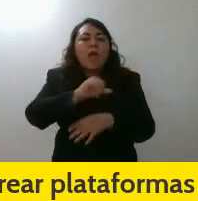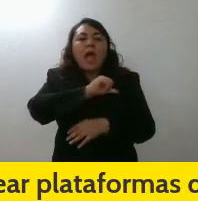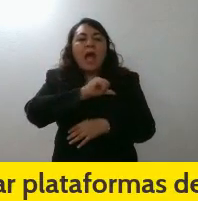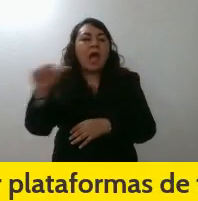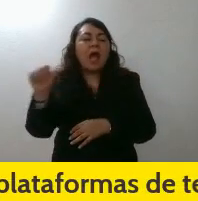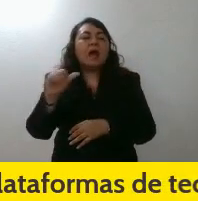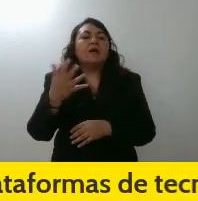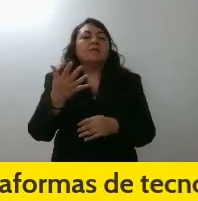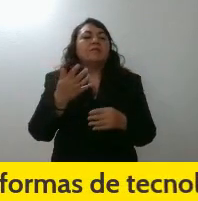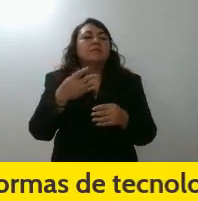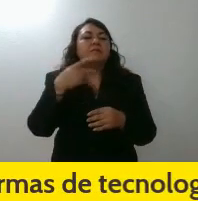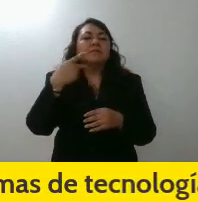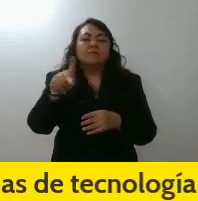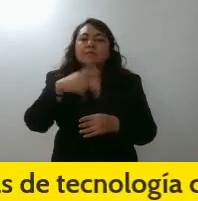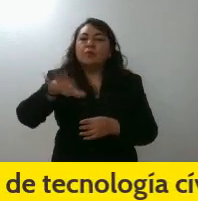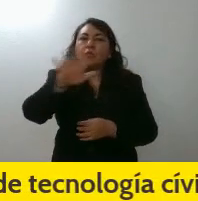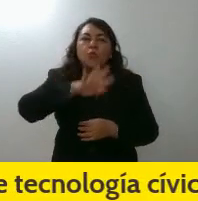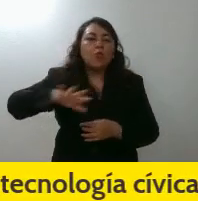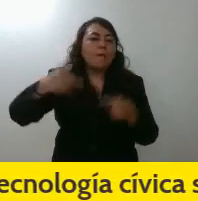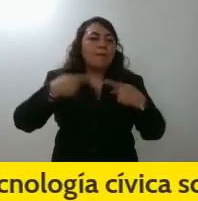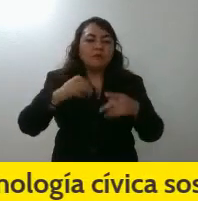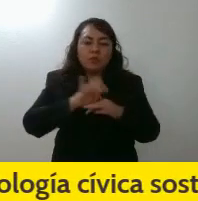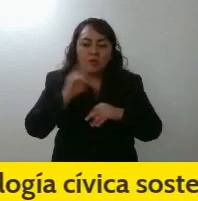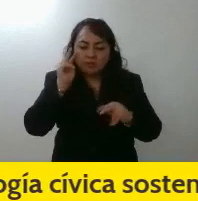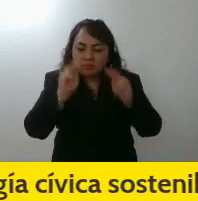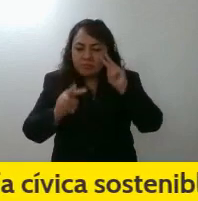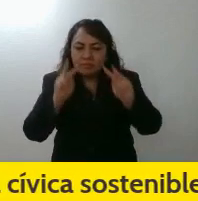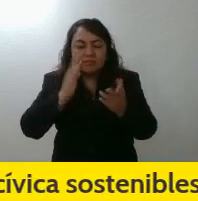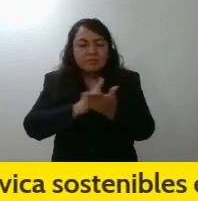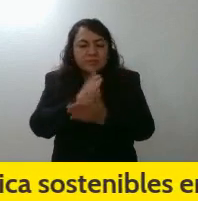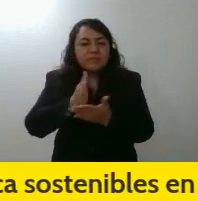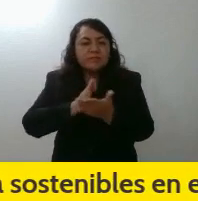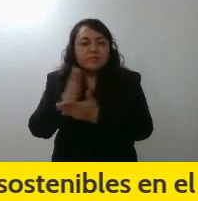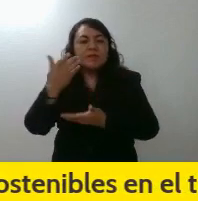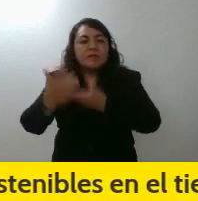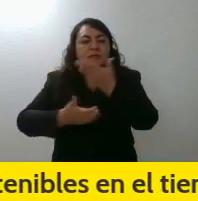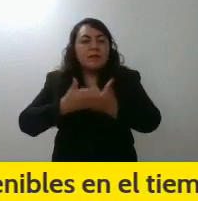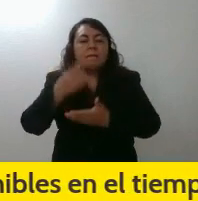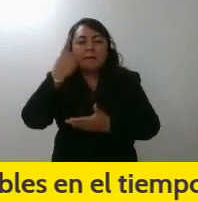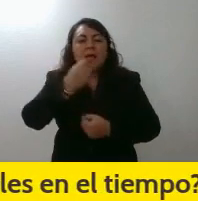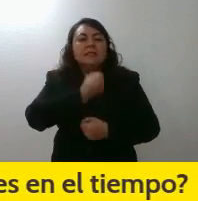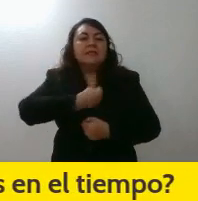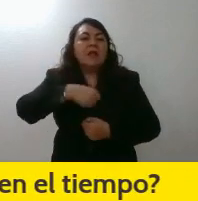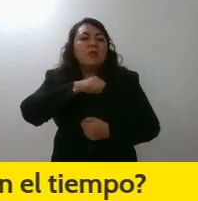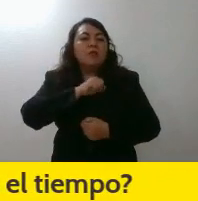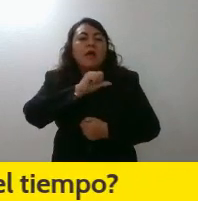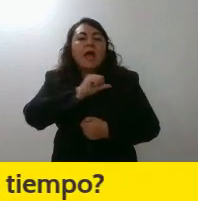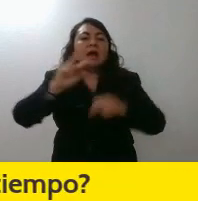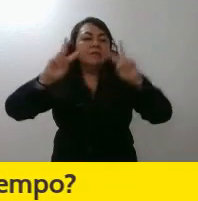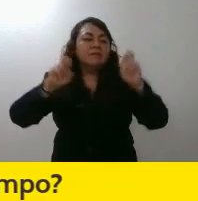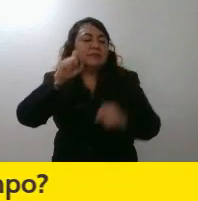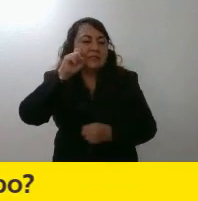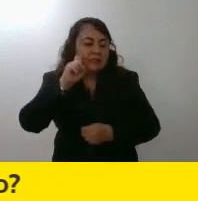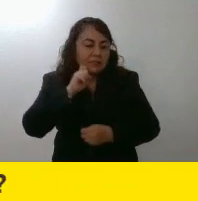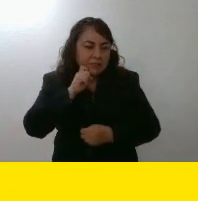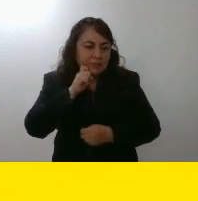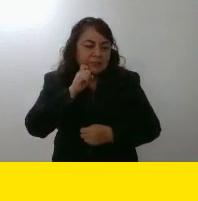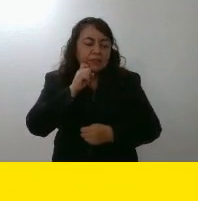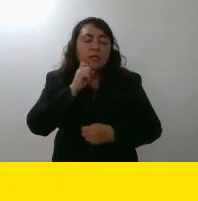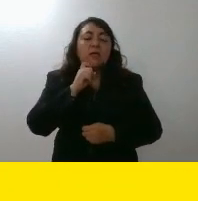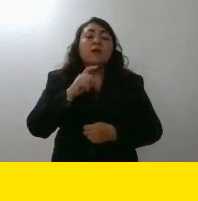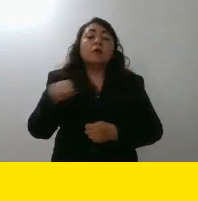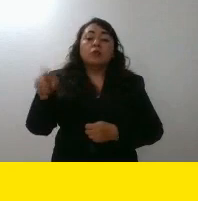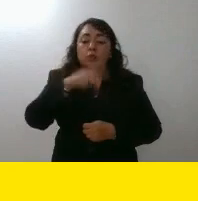de bases públicas para acceder a determinados servicios de salud sexual. En ese momento todo